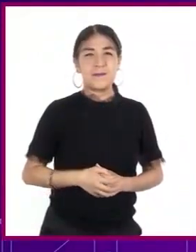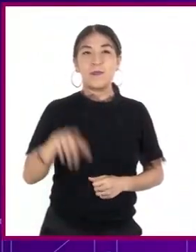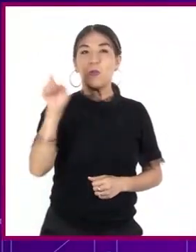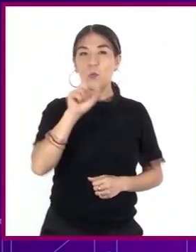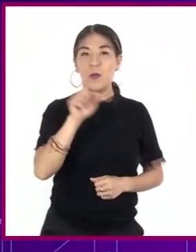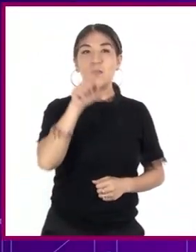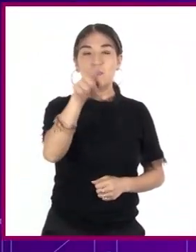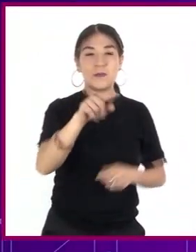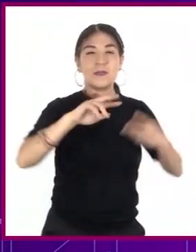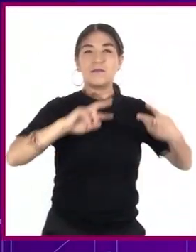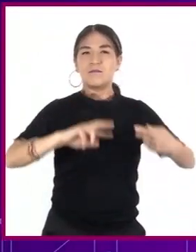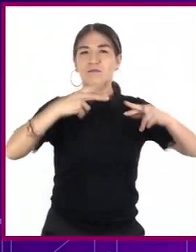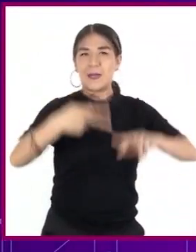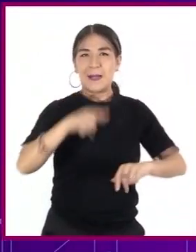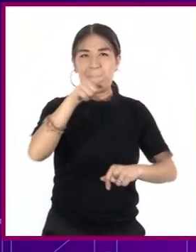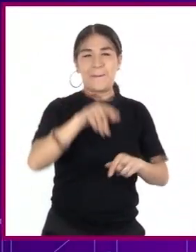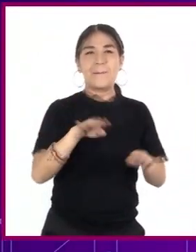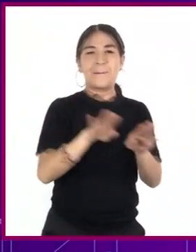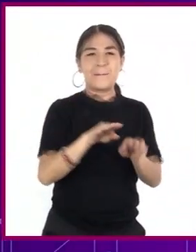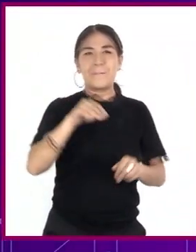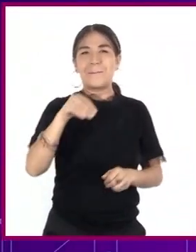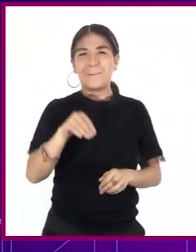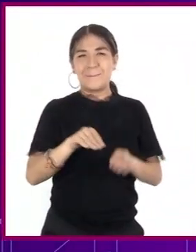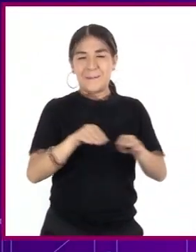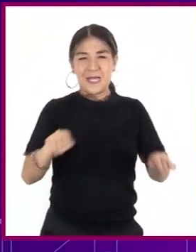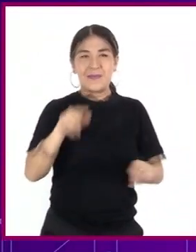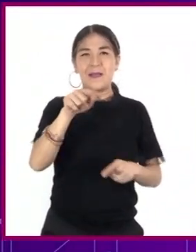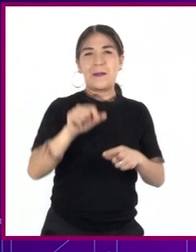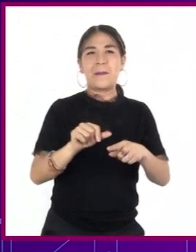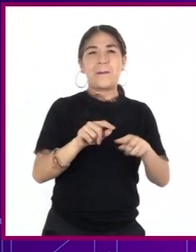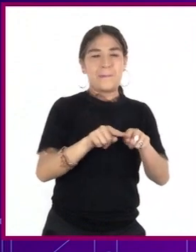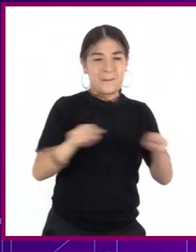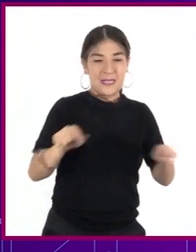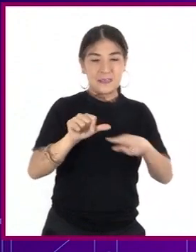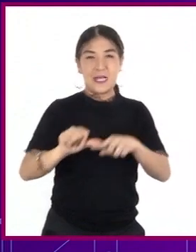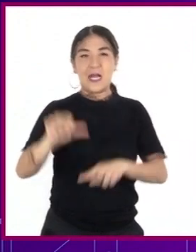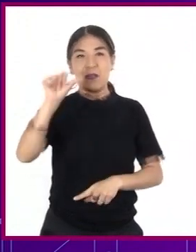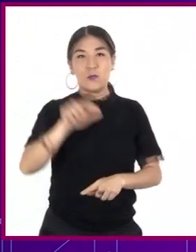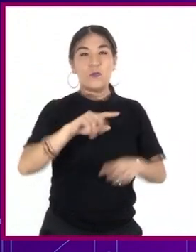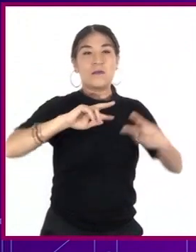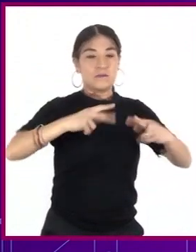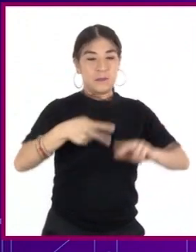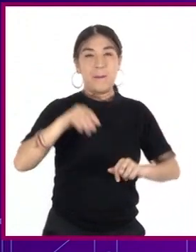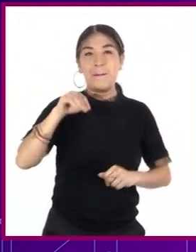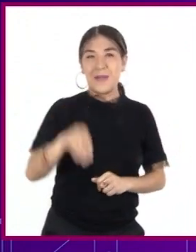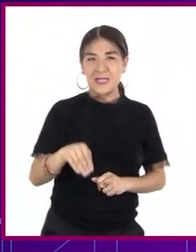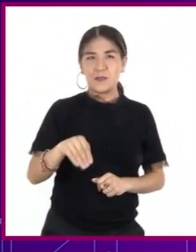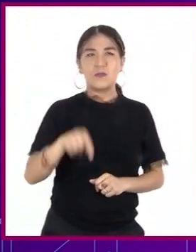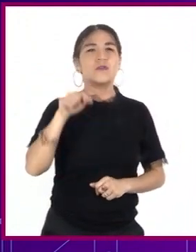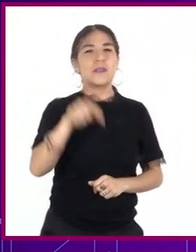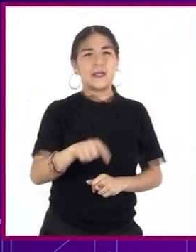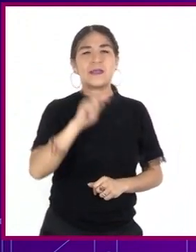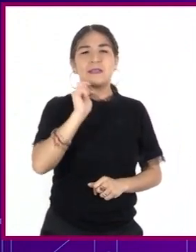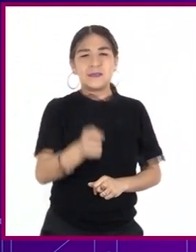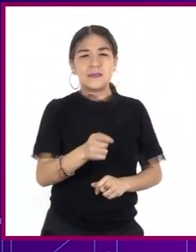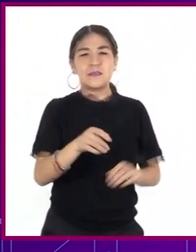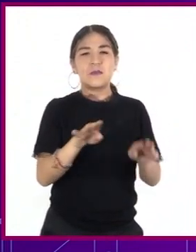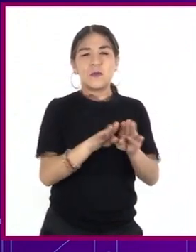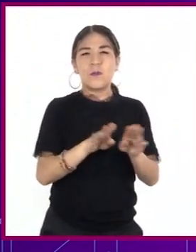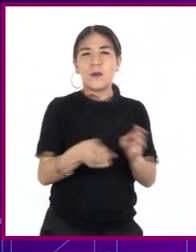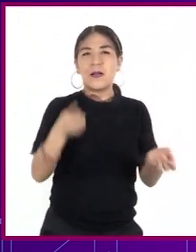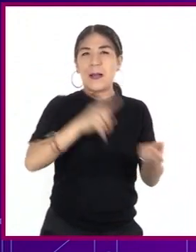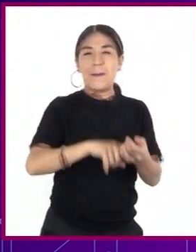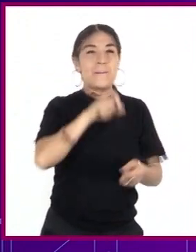vez que convertimos las medidas de la base y la altura a metros, y tenemos que la base tiene una